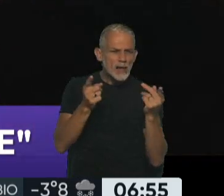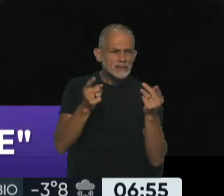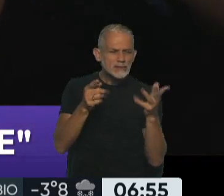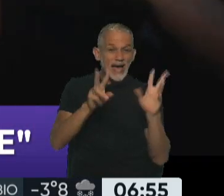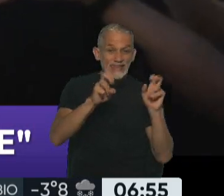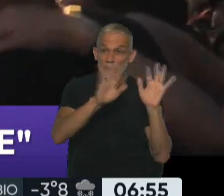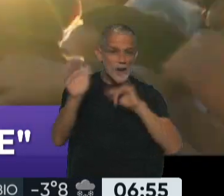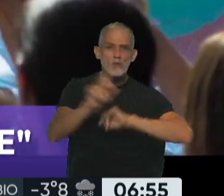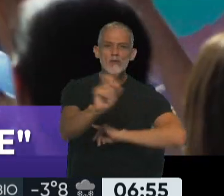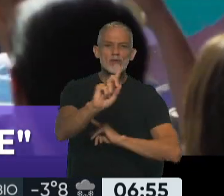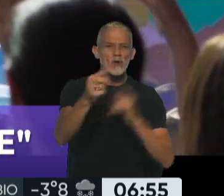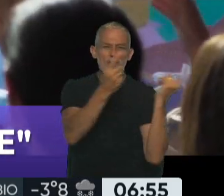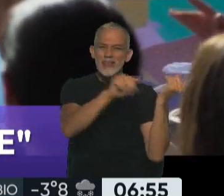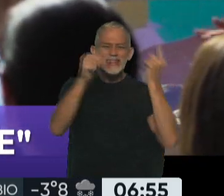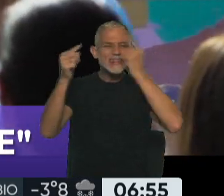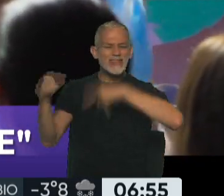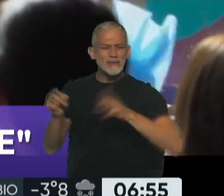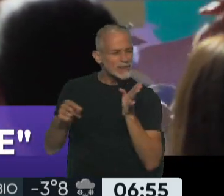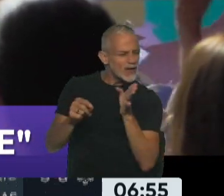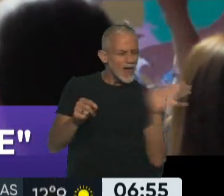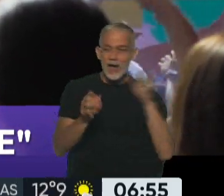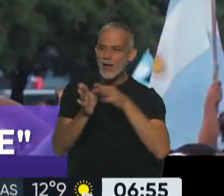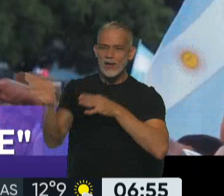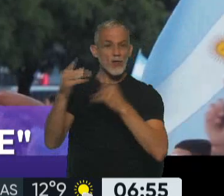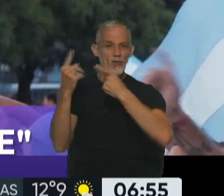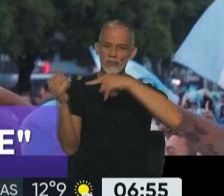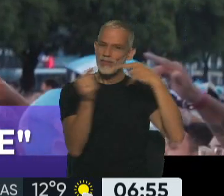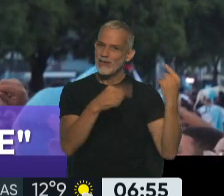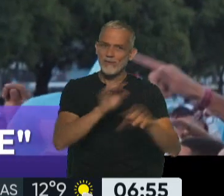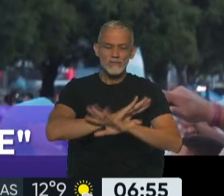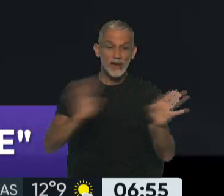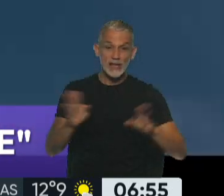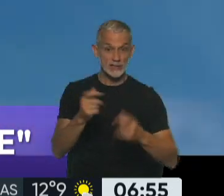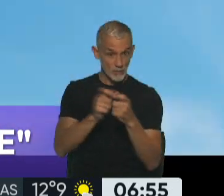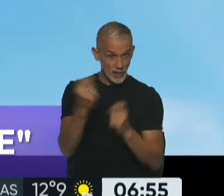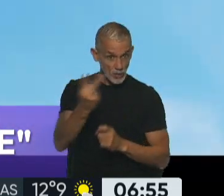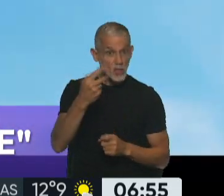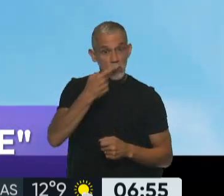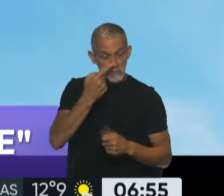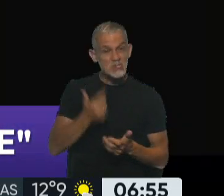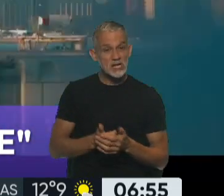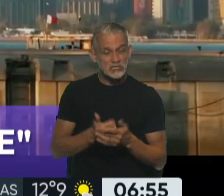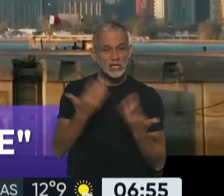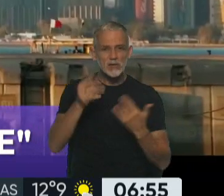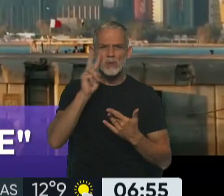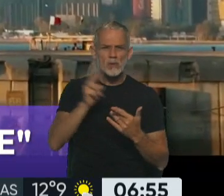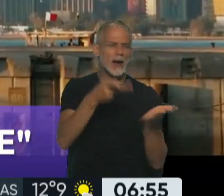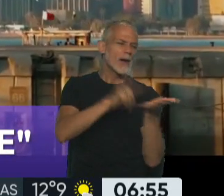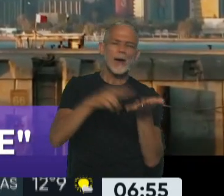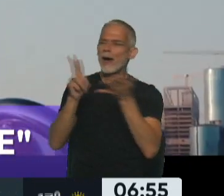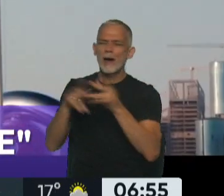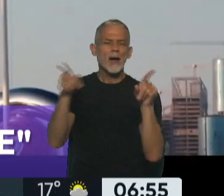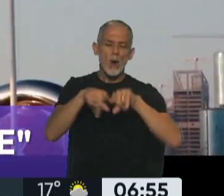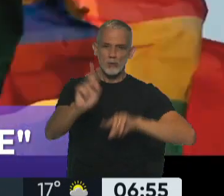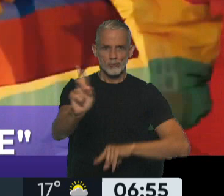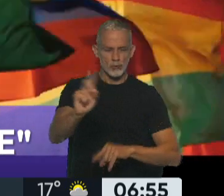Les aviso, cada una va por un camino, toma un camino distinto y las dos son muy interesantes y las dos se pueden ver sin repetirse. Pero nos vamos a